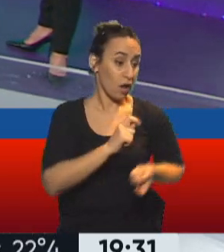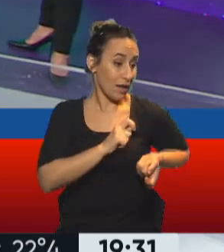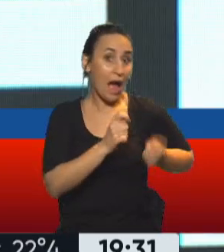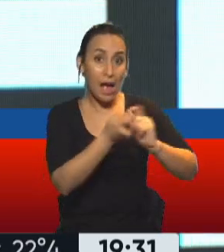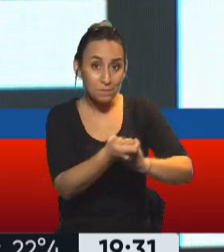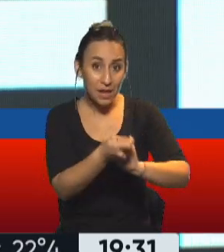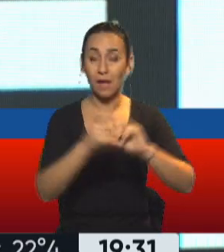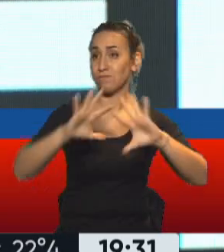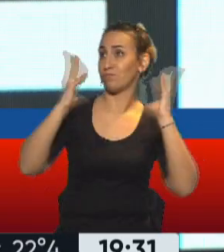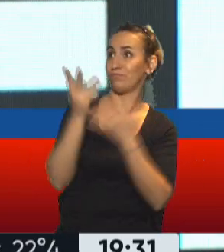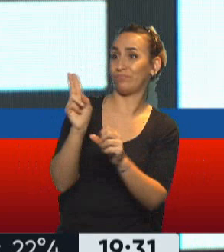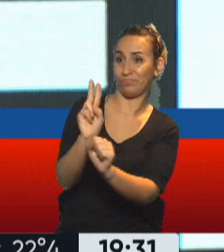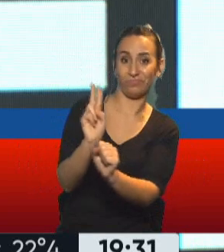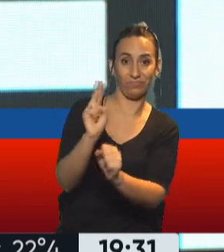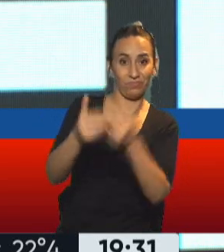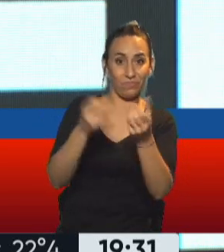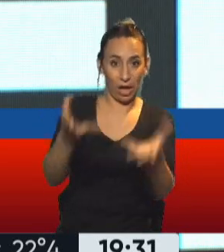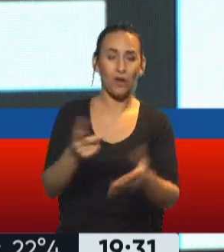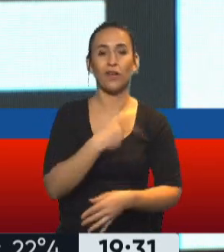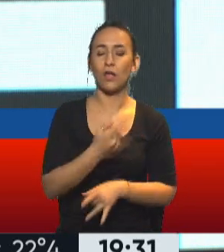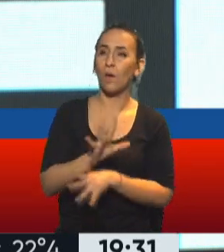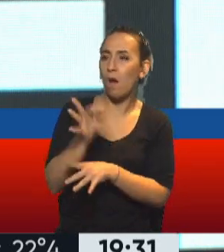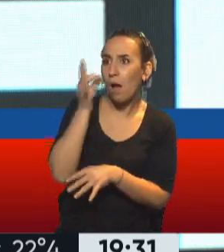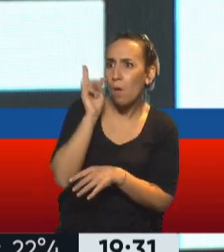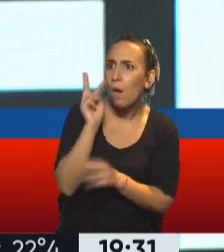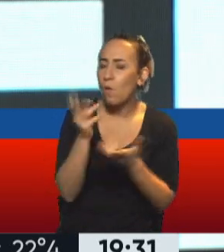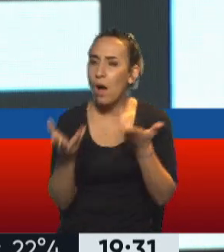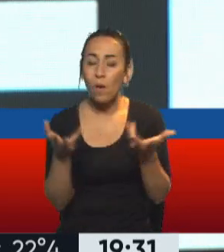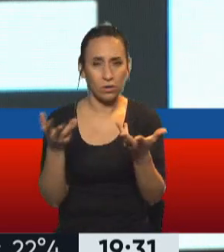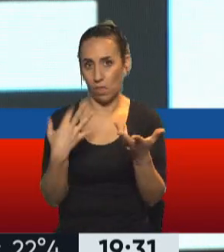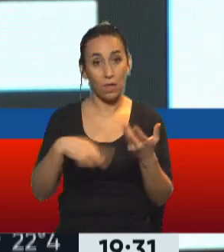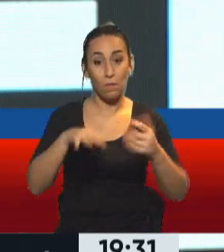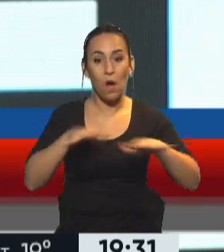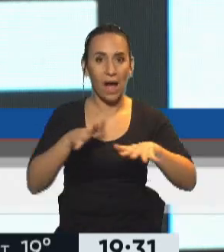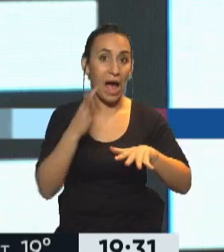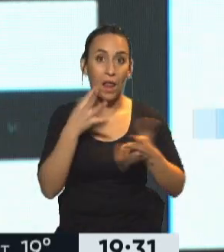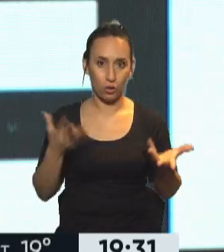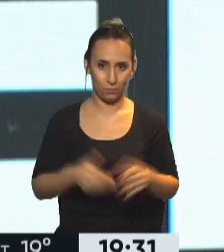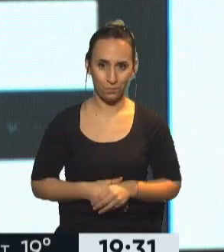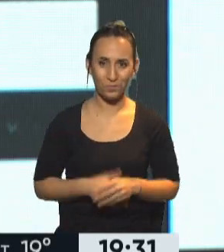de consumo. Más que meros testigos, tenemos que tener un rol más activo, ¿no? Definitivamente. Gracias, Ayelén. Seguimos en la televisión pública con más información.